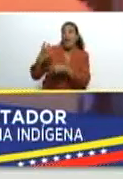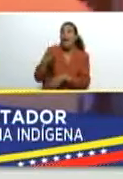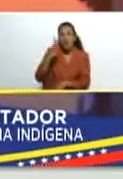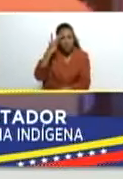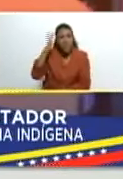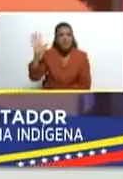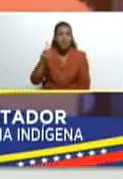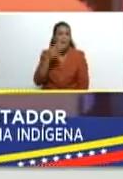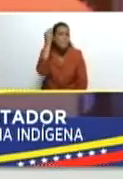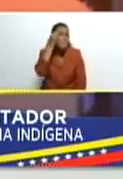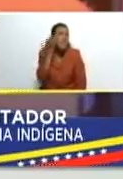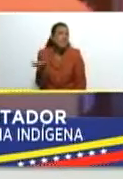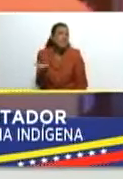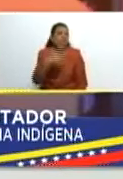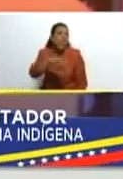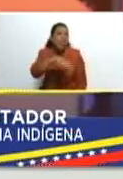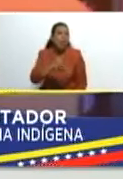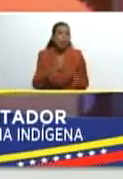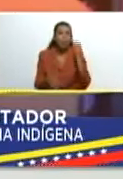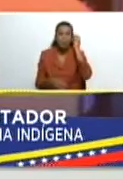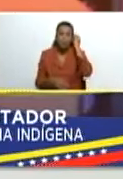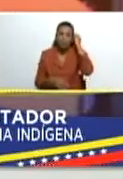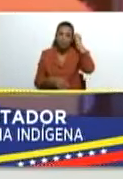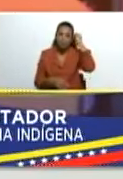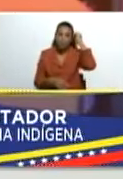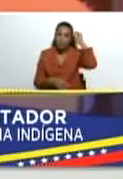Adivinen ustedes. A mí me apareció